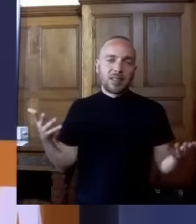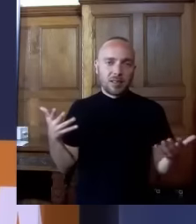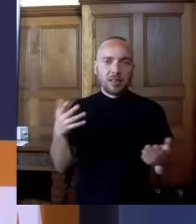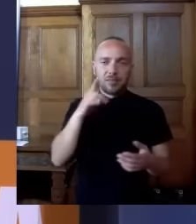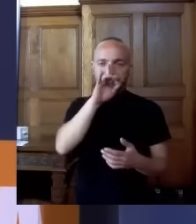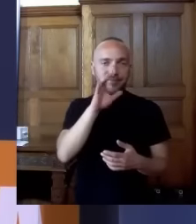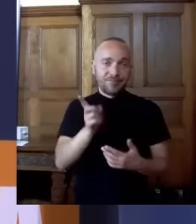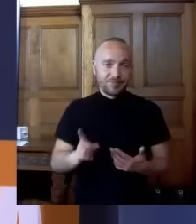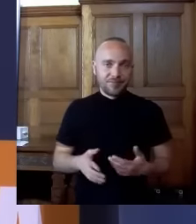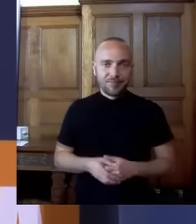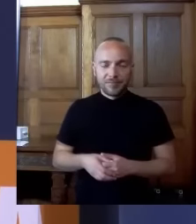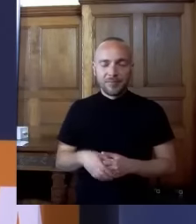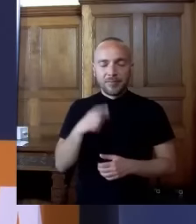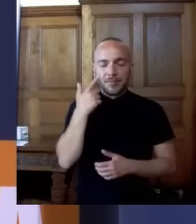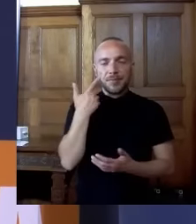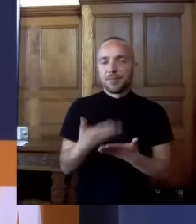yenta